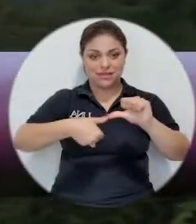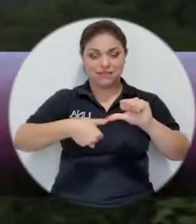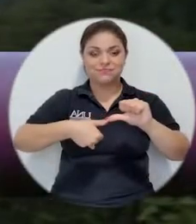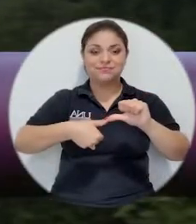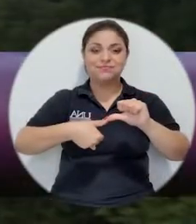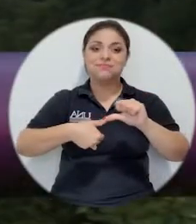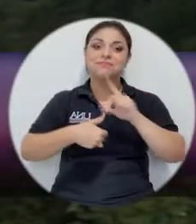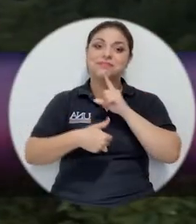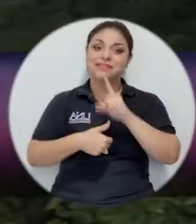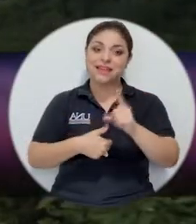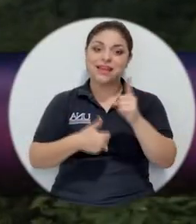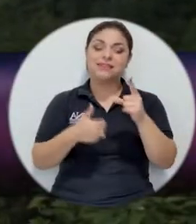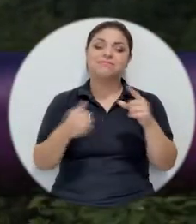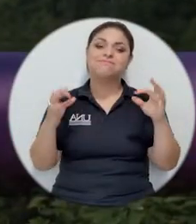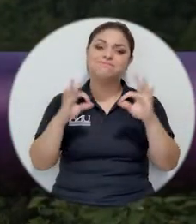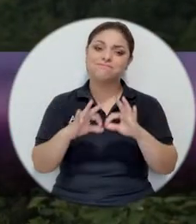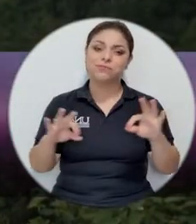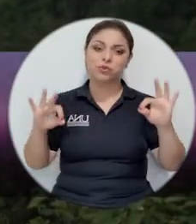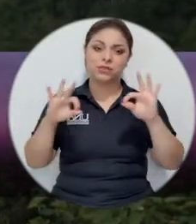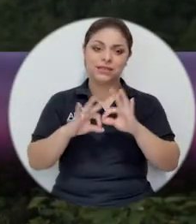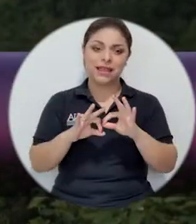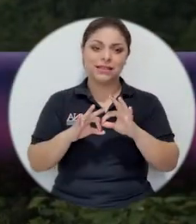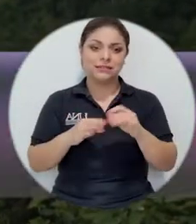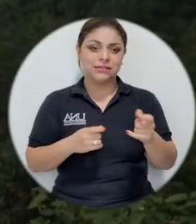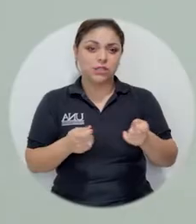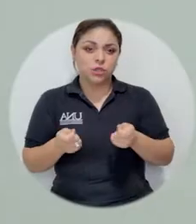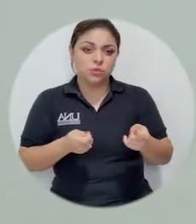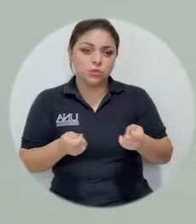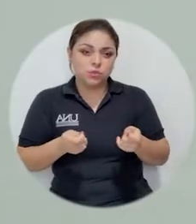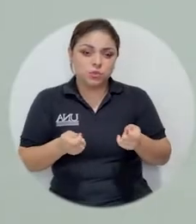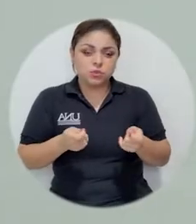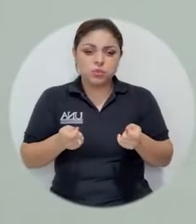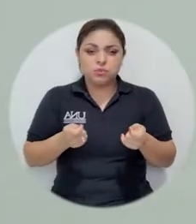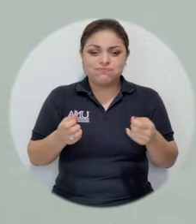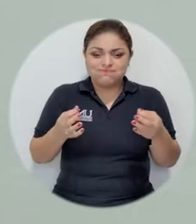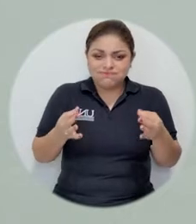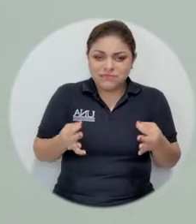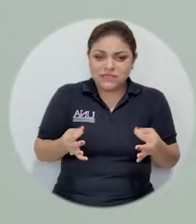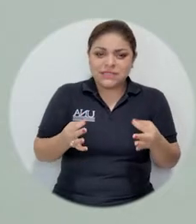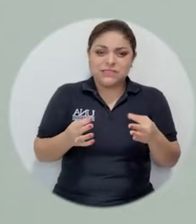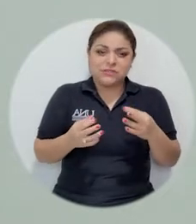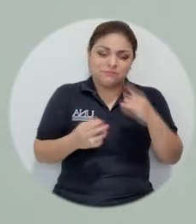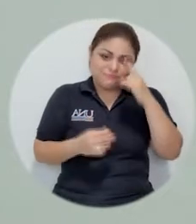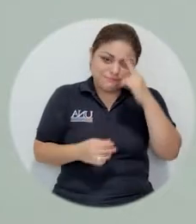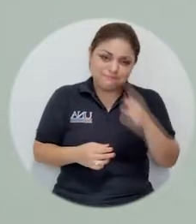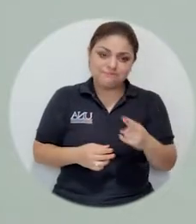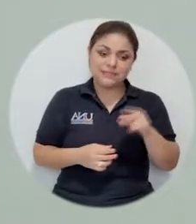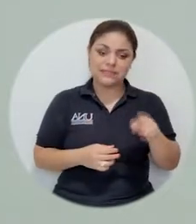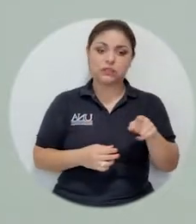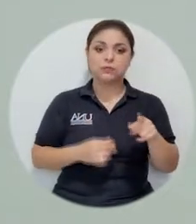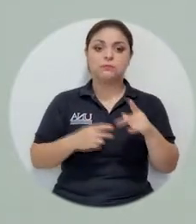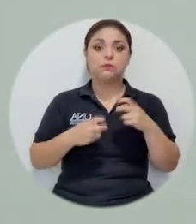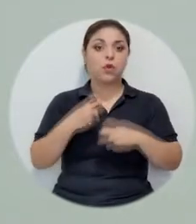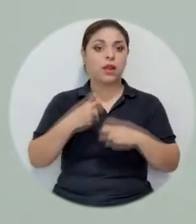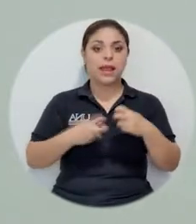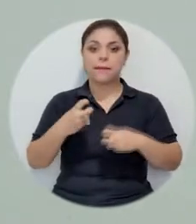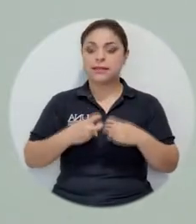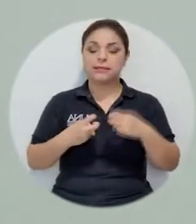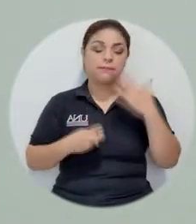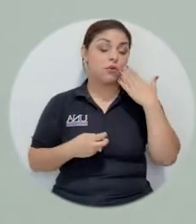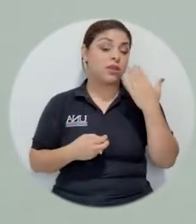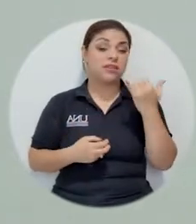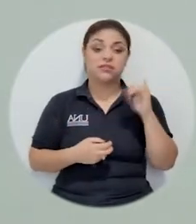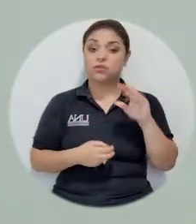Méndez, es muy importante este manejo diplomático de estos problemas, porque si no, no se sale.